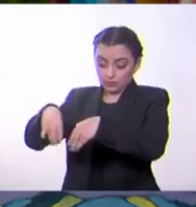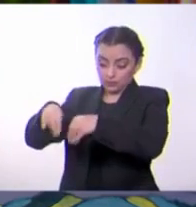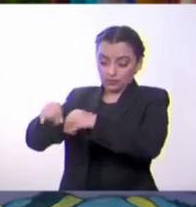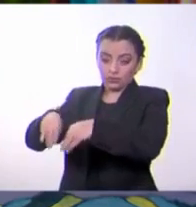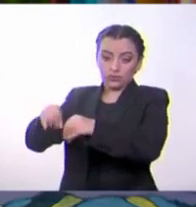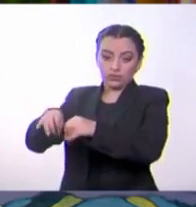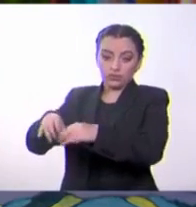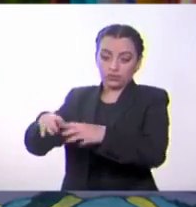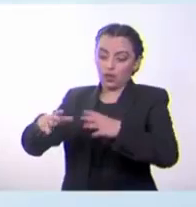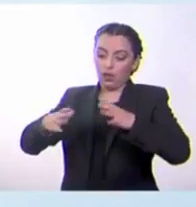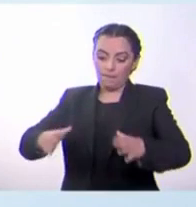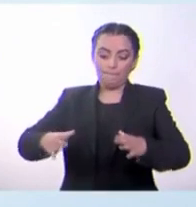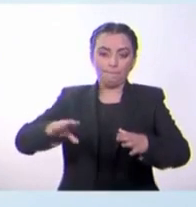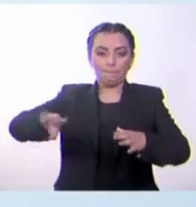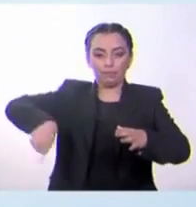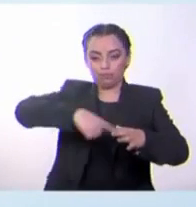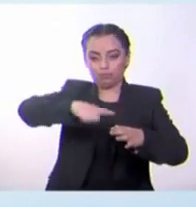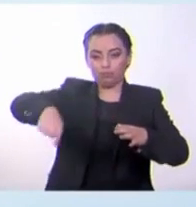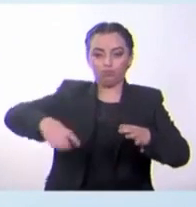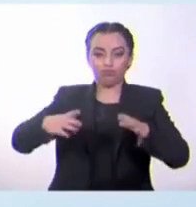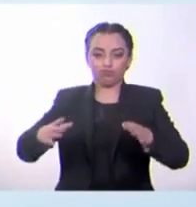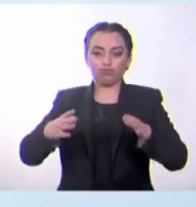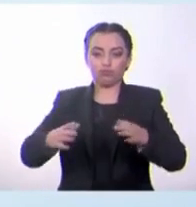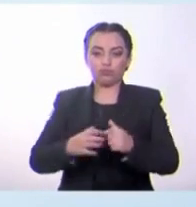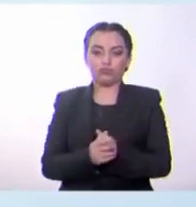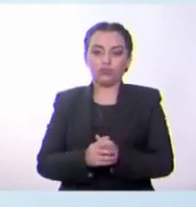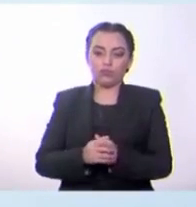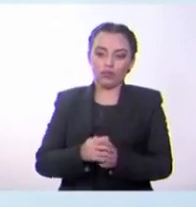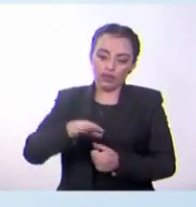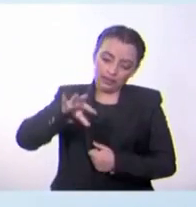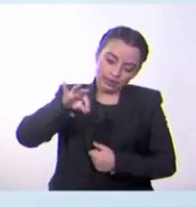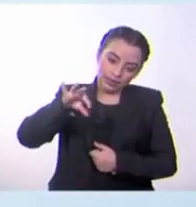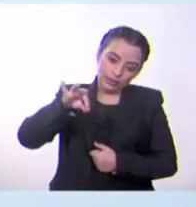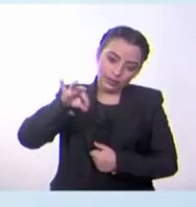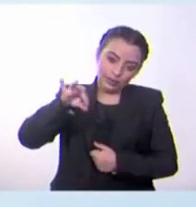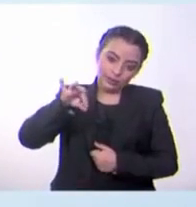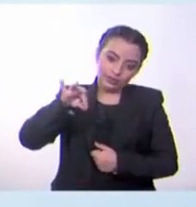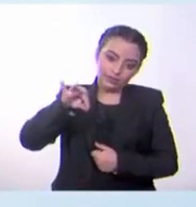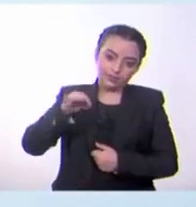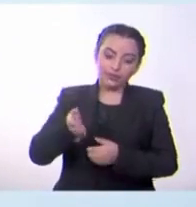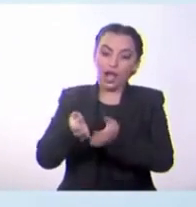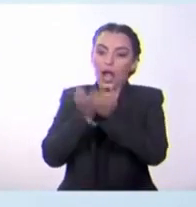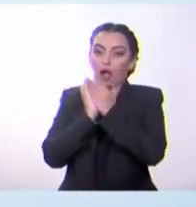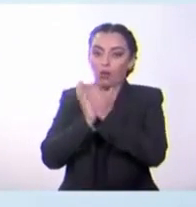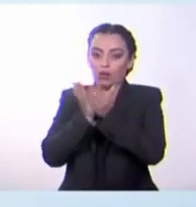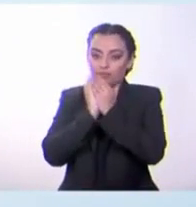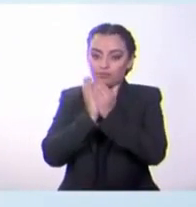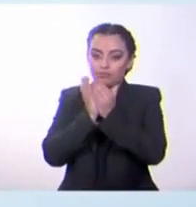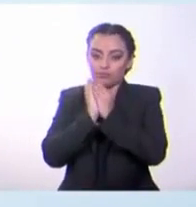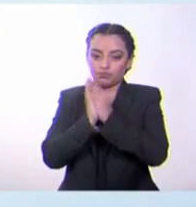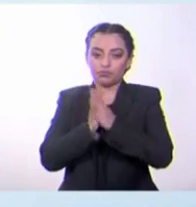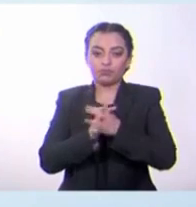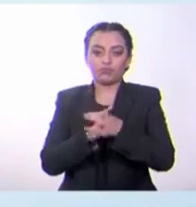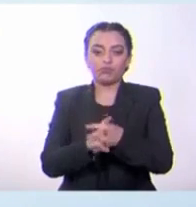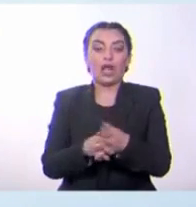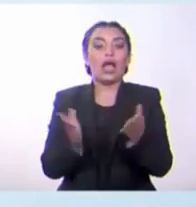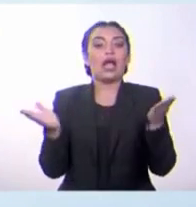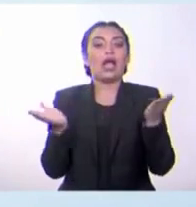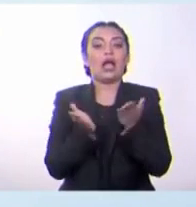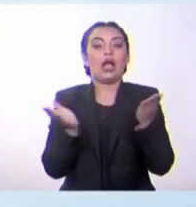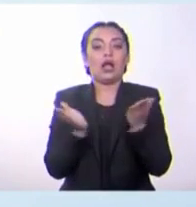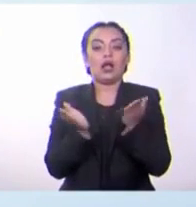una maceta. También tenemos un gotero y tenemos agua. Ahora realicemos el